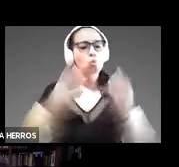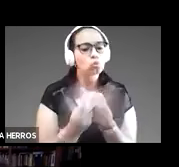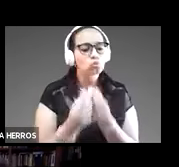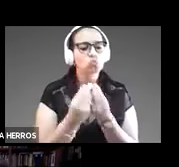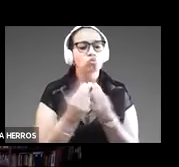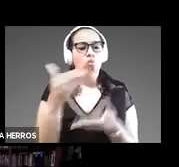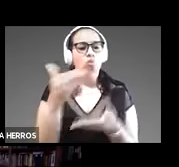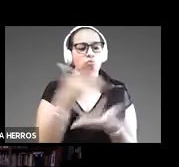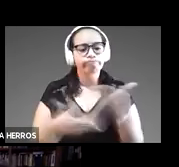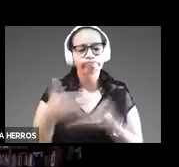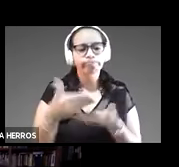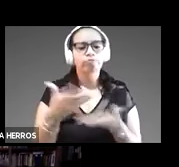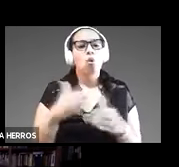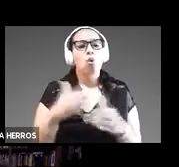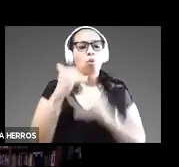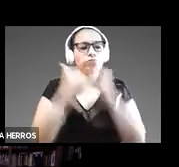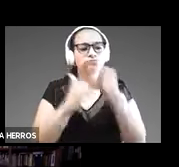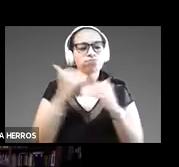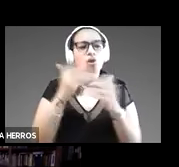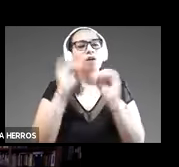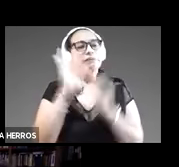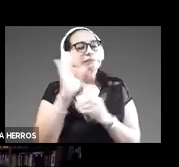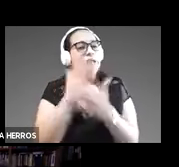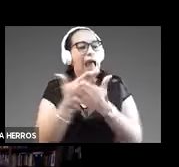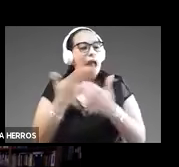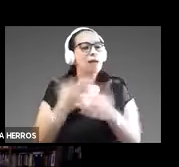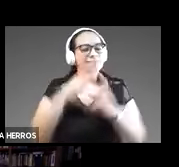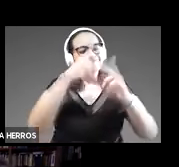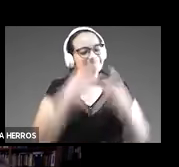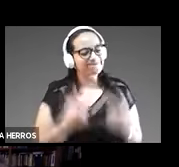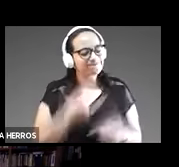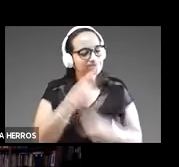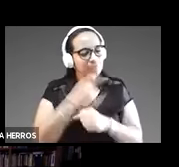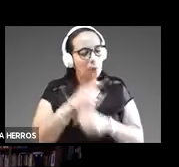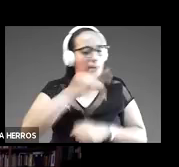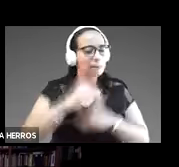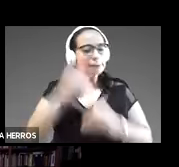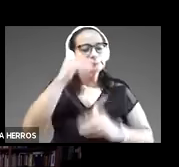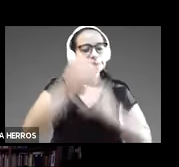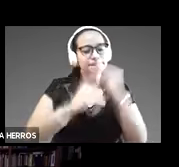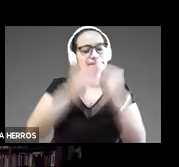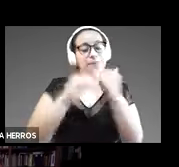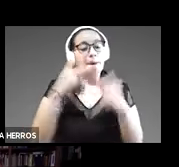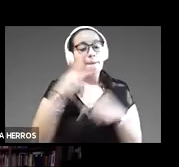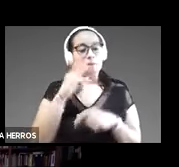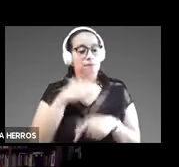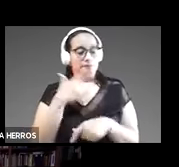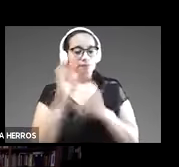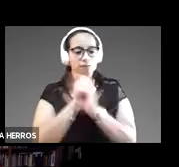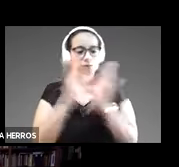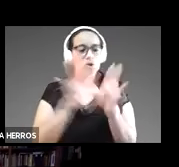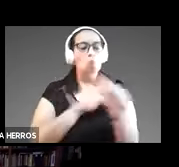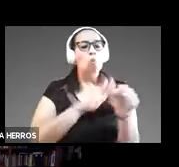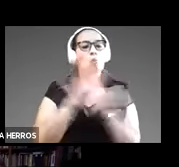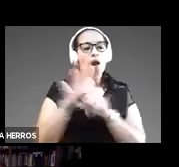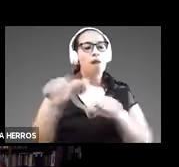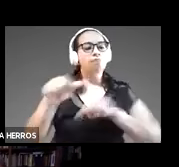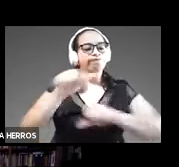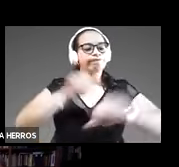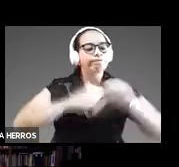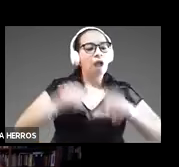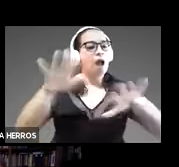a deconstruirnos antes, pero lo que me queda claro es el rol diferente que ha tomado el gobierno en